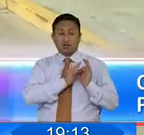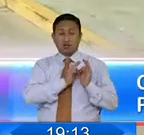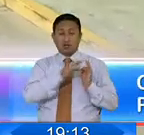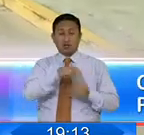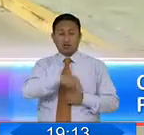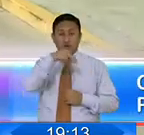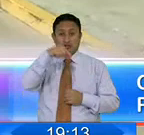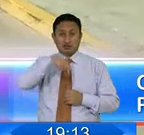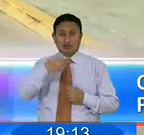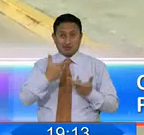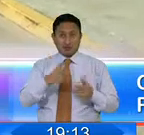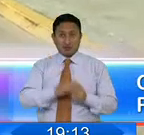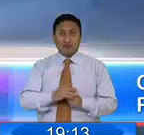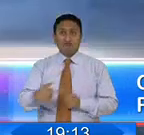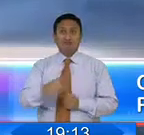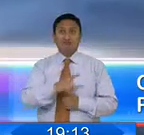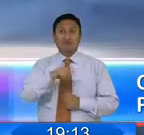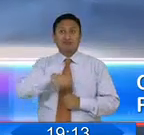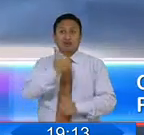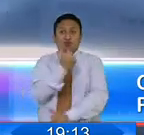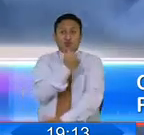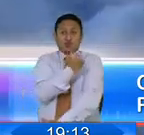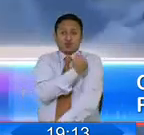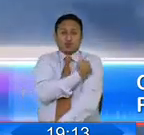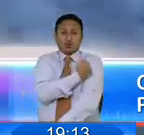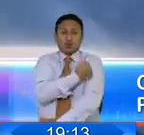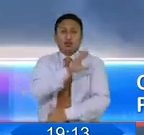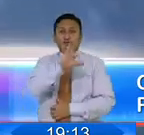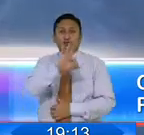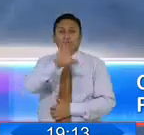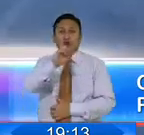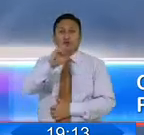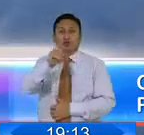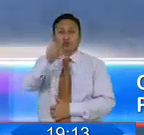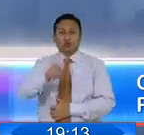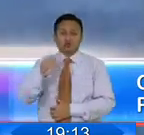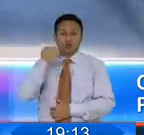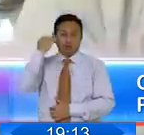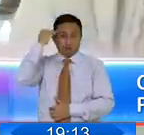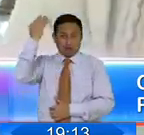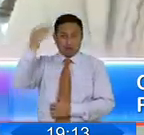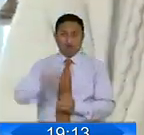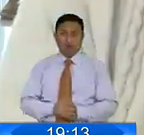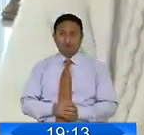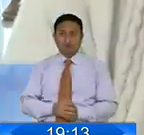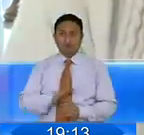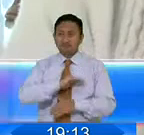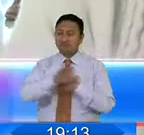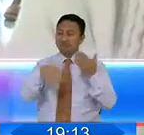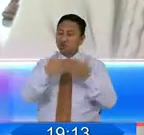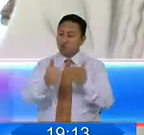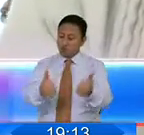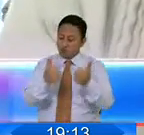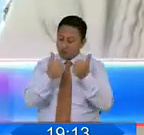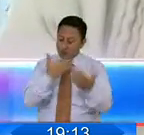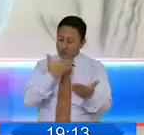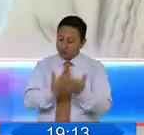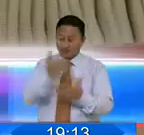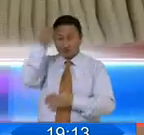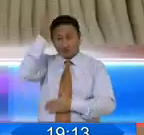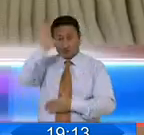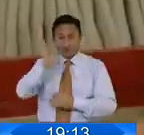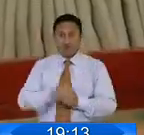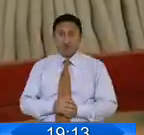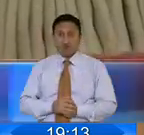capital, también se llevó a cabo la jornada de vacunación a más de 900 adultos mayores. Todo bien, Dios le pague, todo